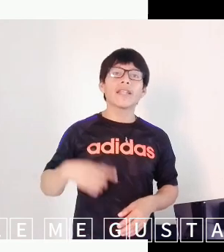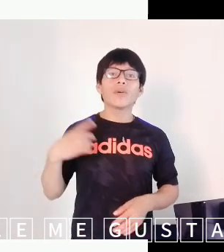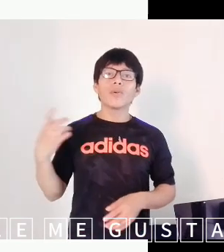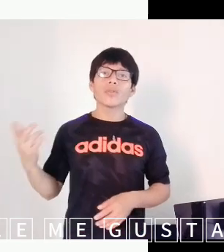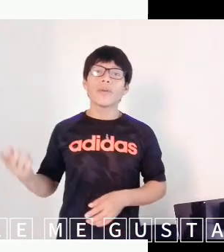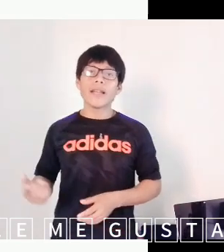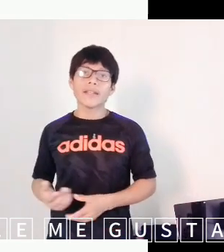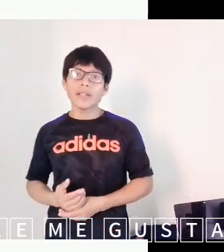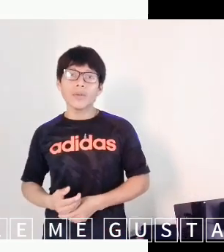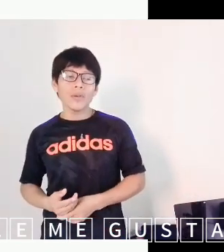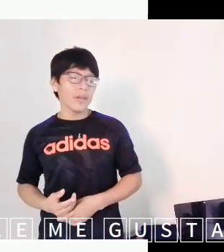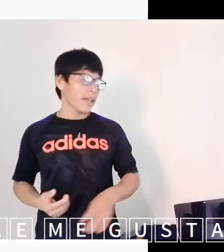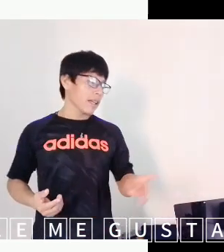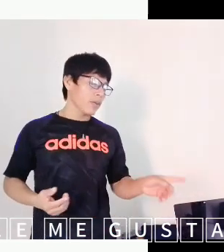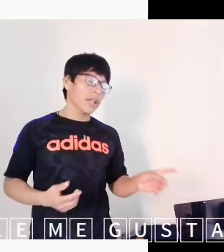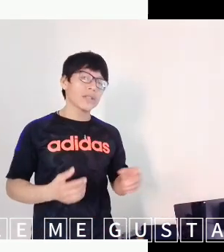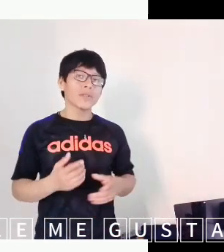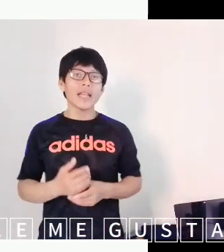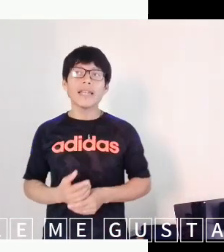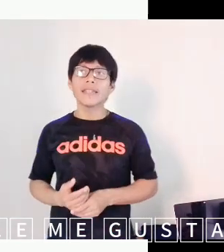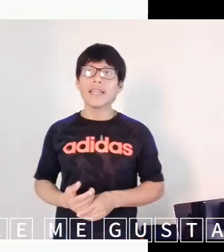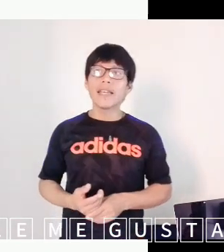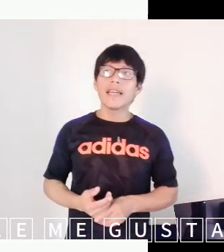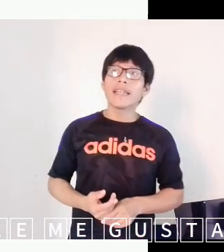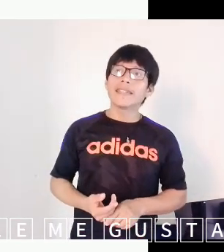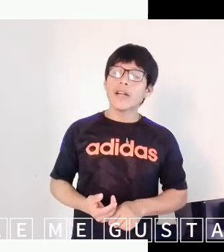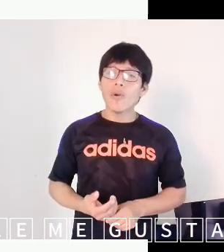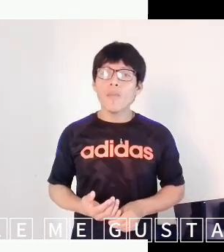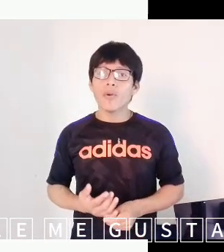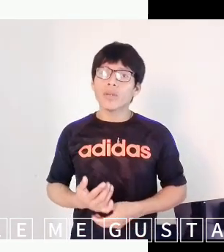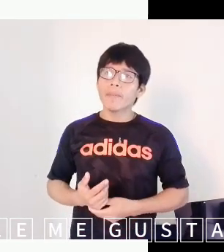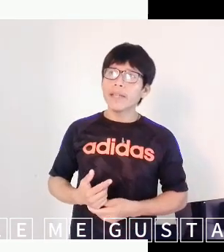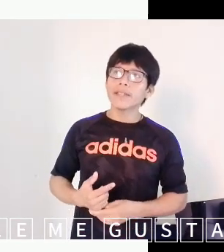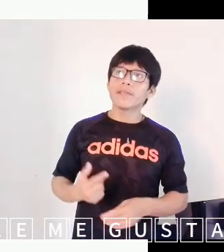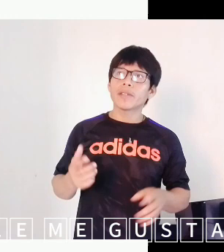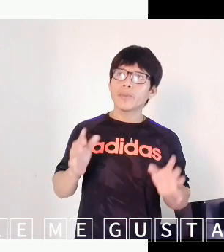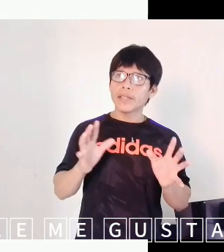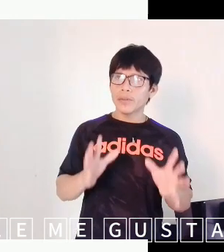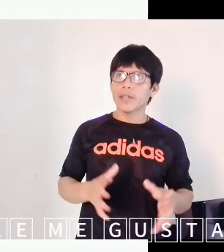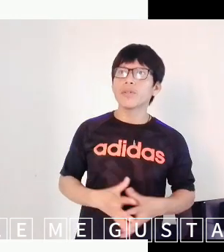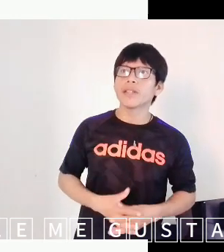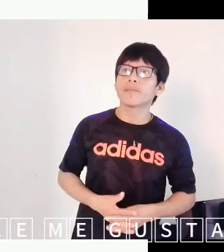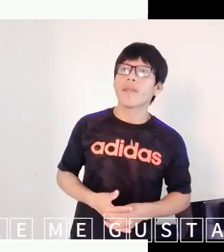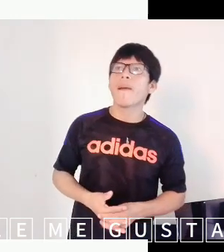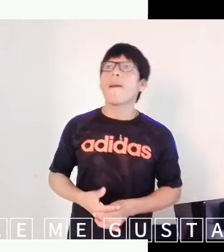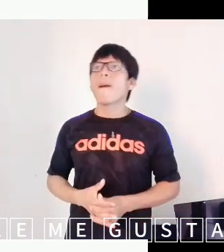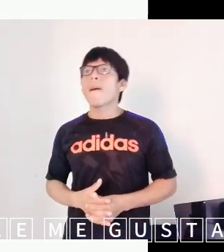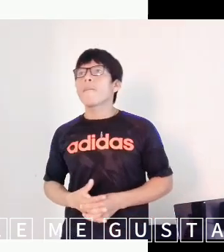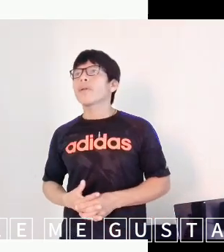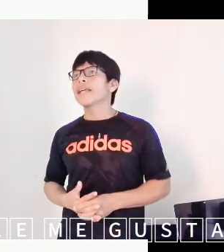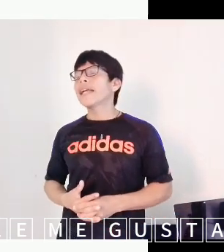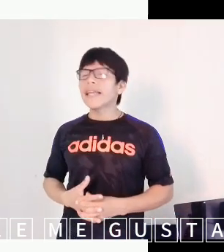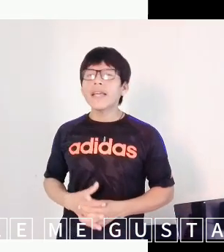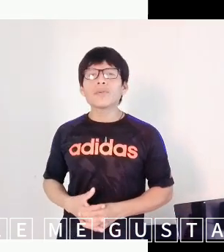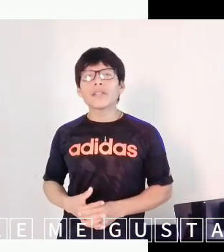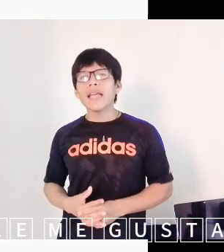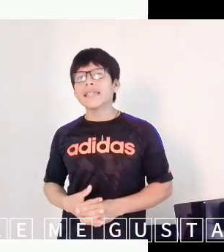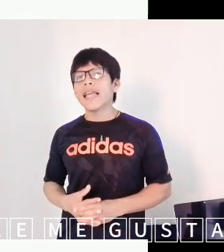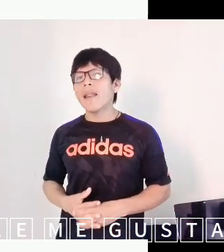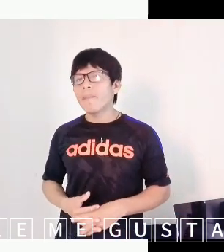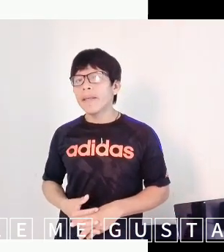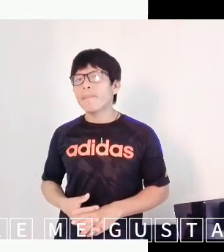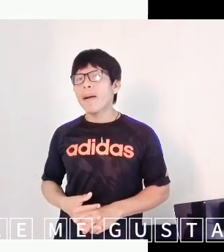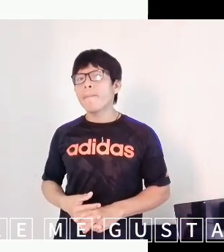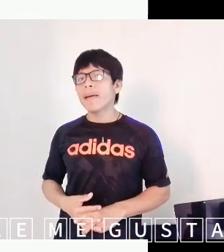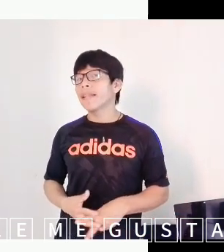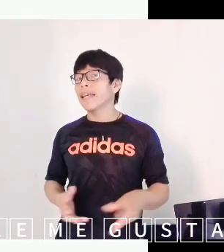del artículo sobre el artículo. Claudio X González ya convocó una marcha. Les voy a decir una cosa. ¿Por qué creen ustedes